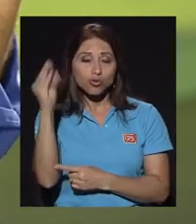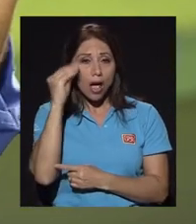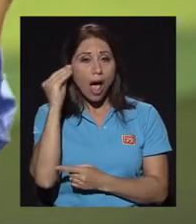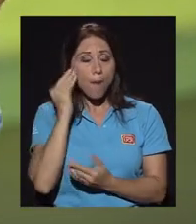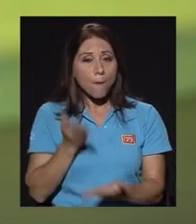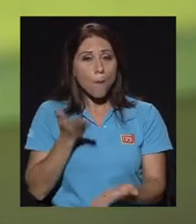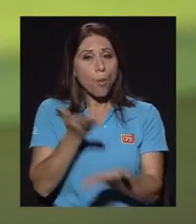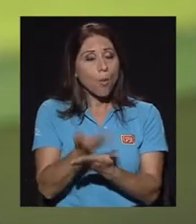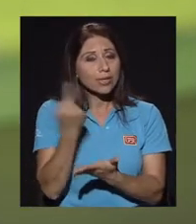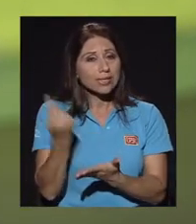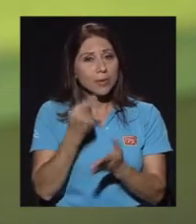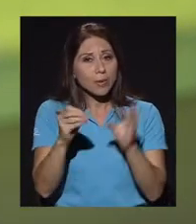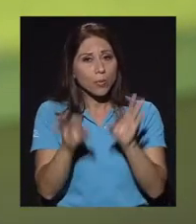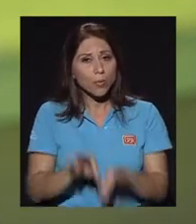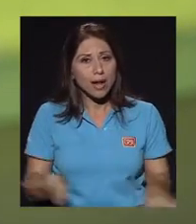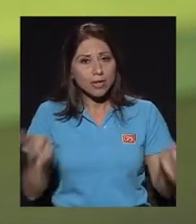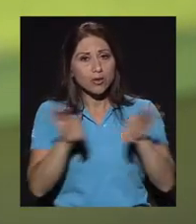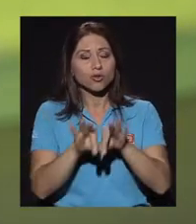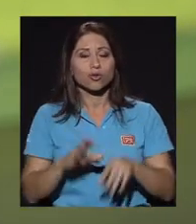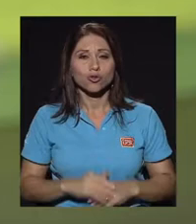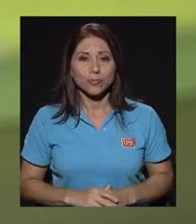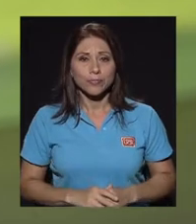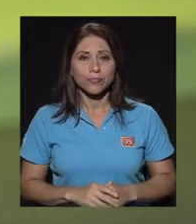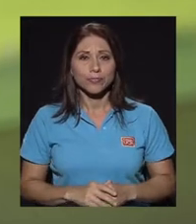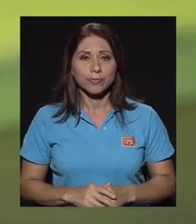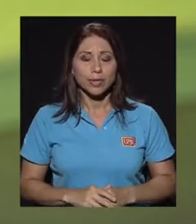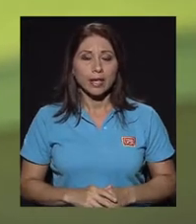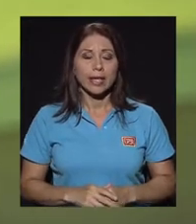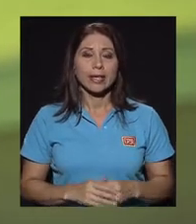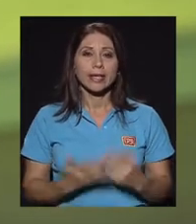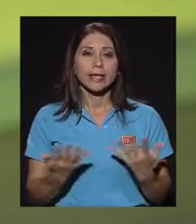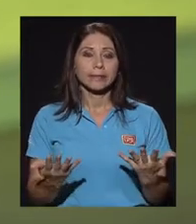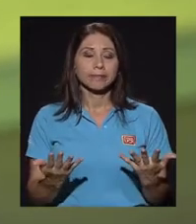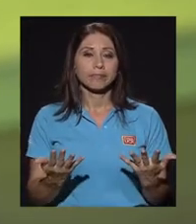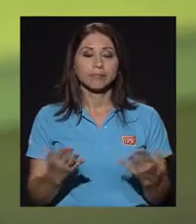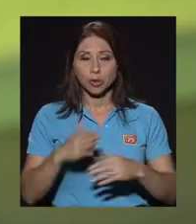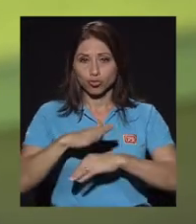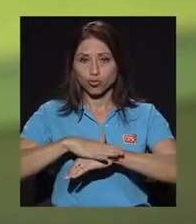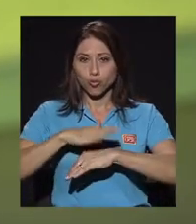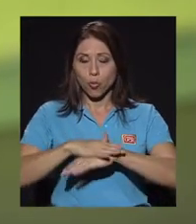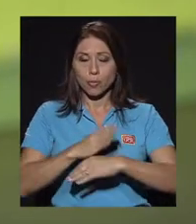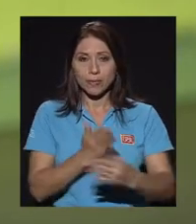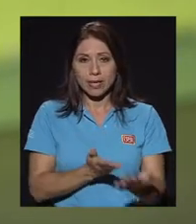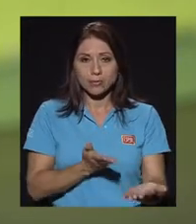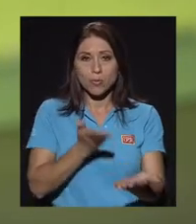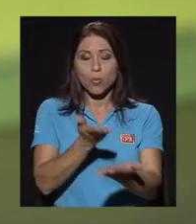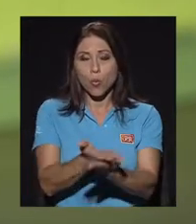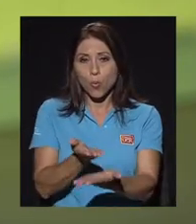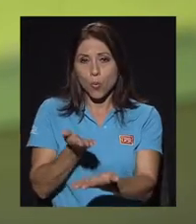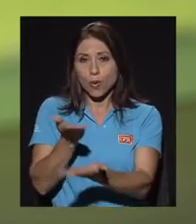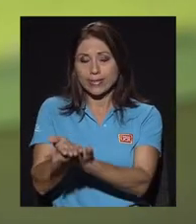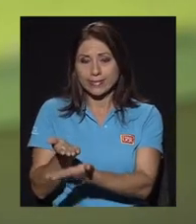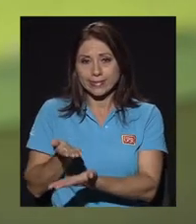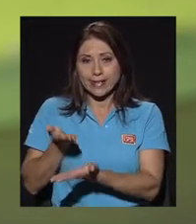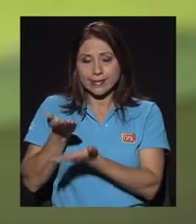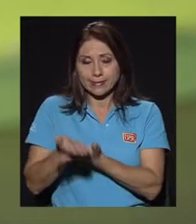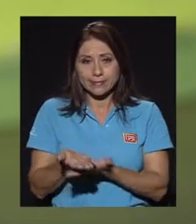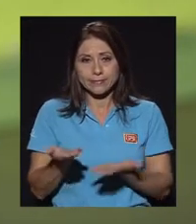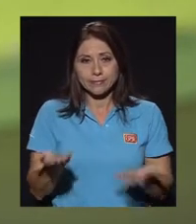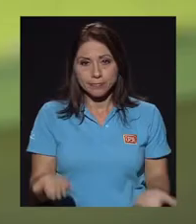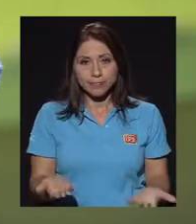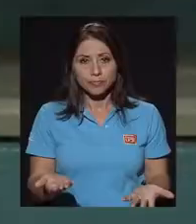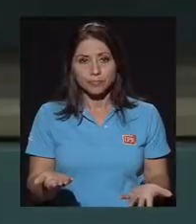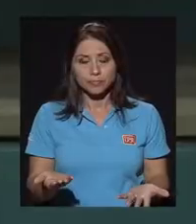son siempre muy valiosos. En cuanto a las propuestas que